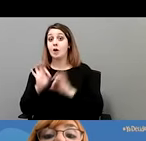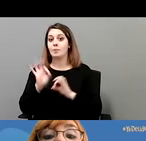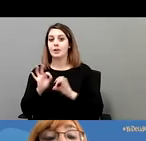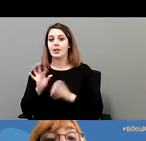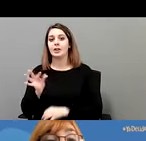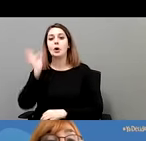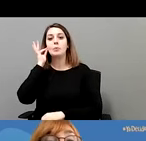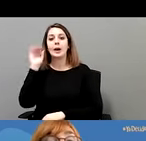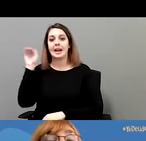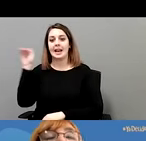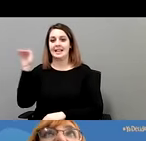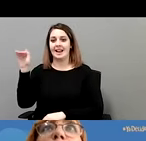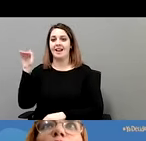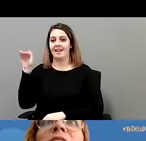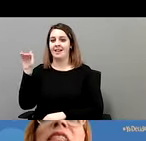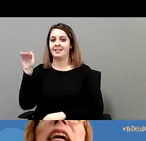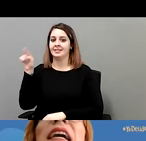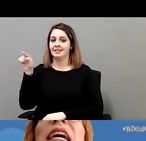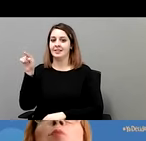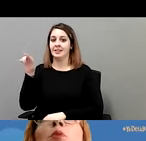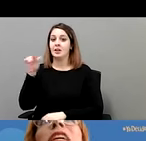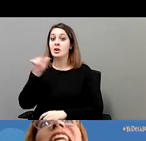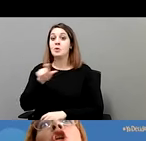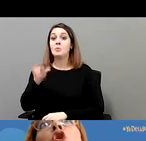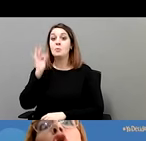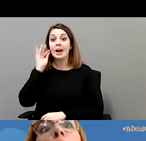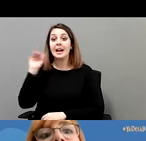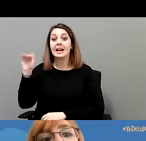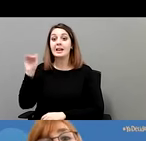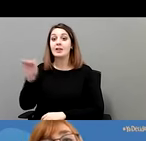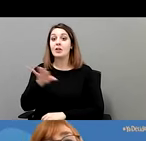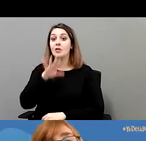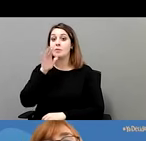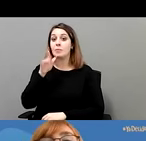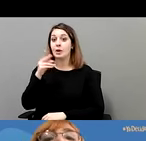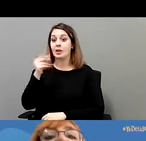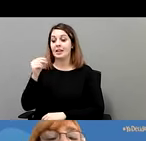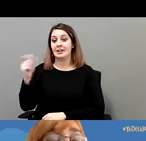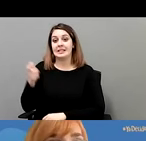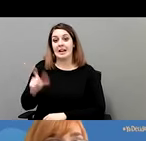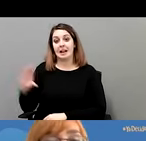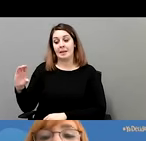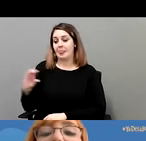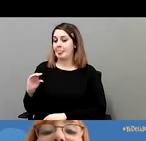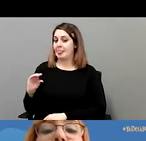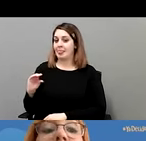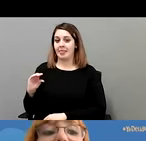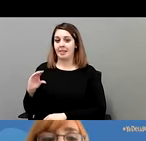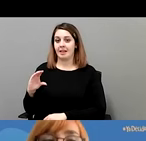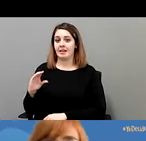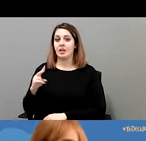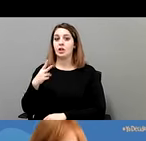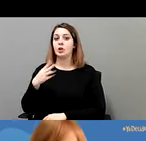mujeres extranjeras. Y son mujeres extranjeras porque no cobran mucho dinero. ¿Cuánto cobran?